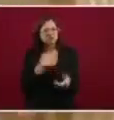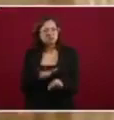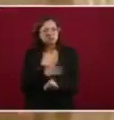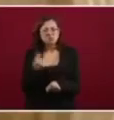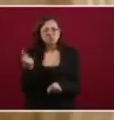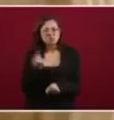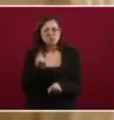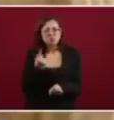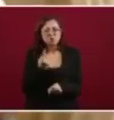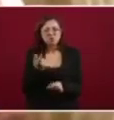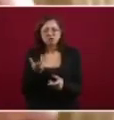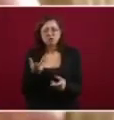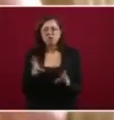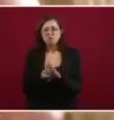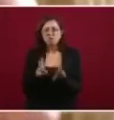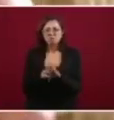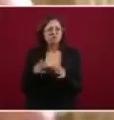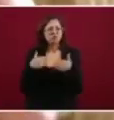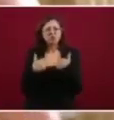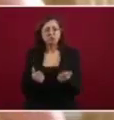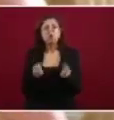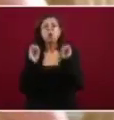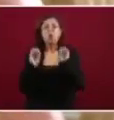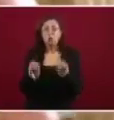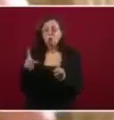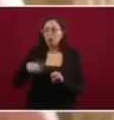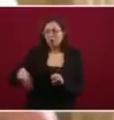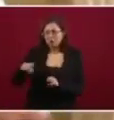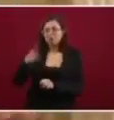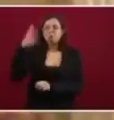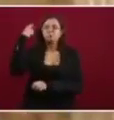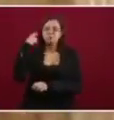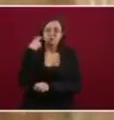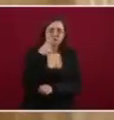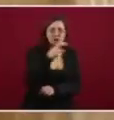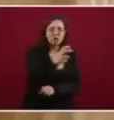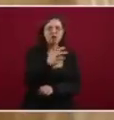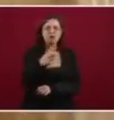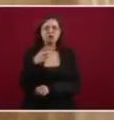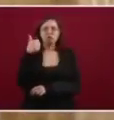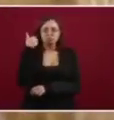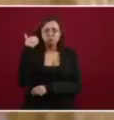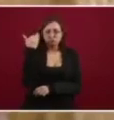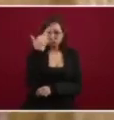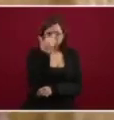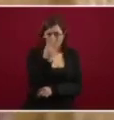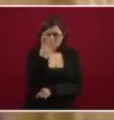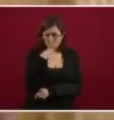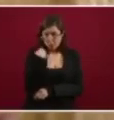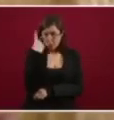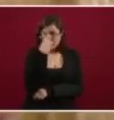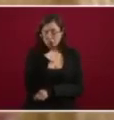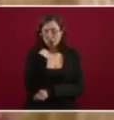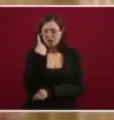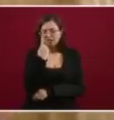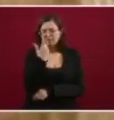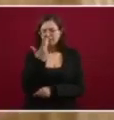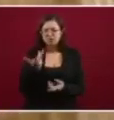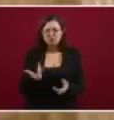a la que se llegó al lugar? Es un lapso bastante importante. Y si aprovechando